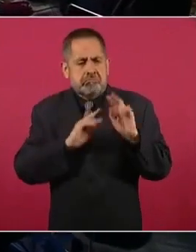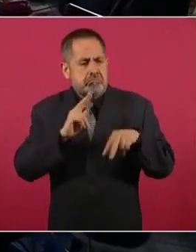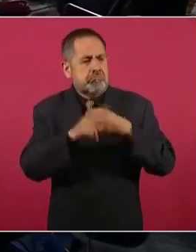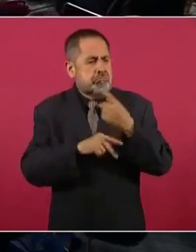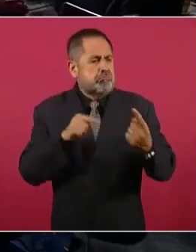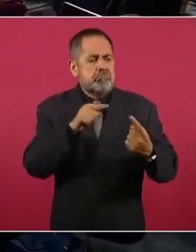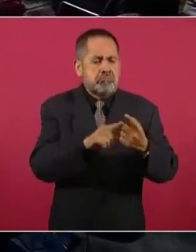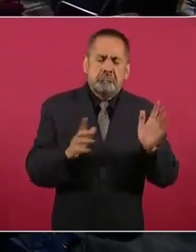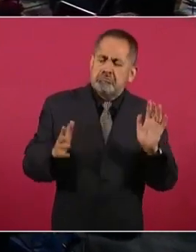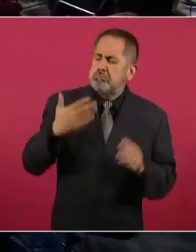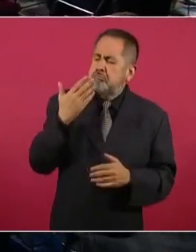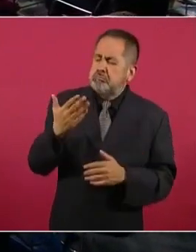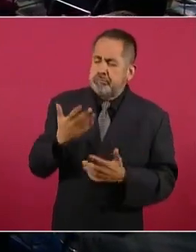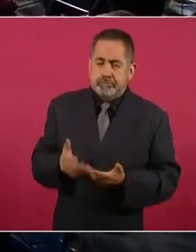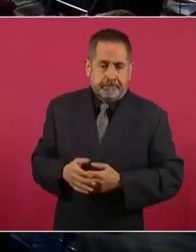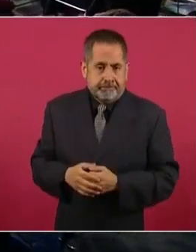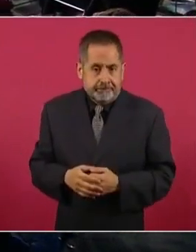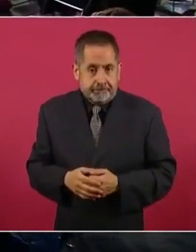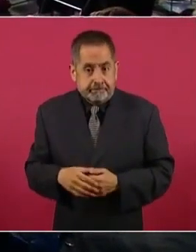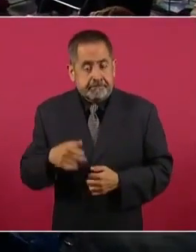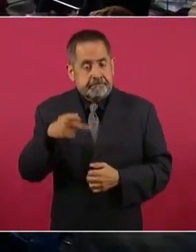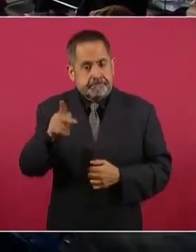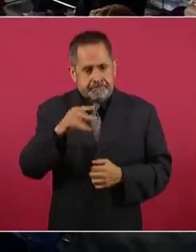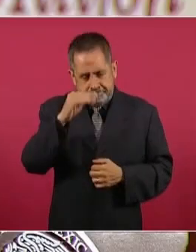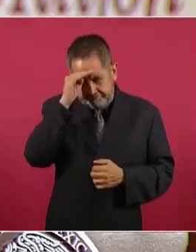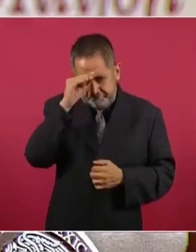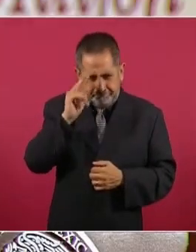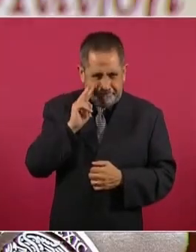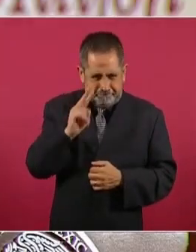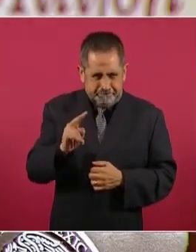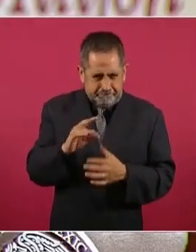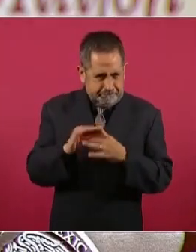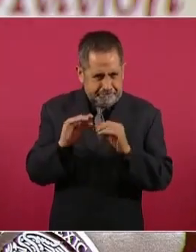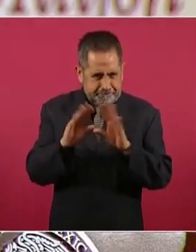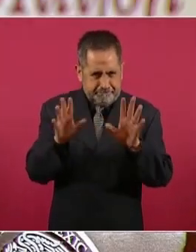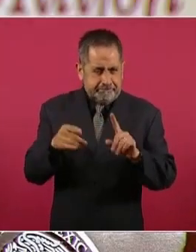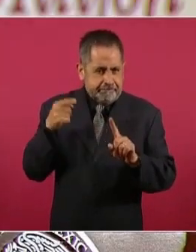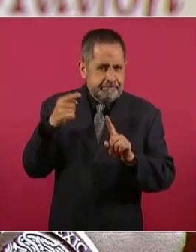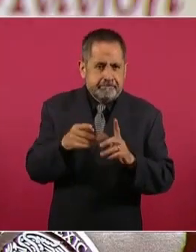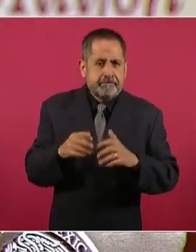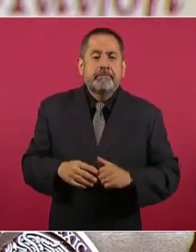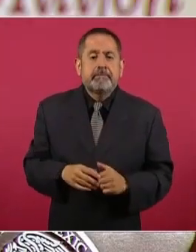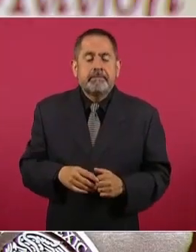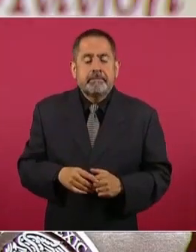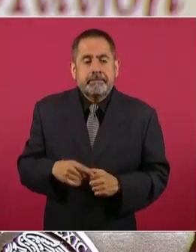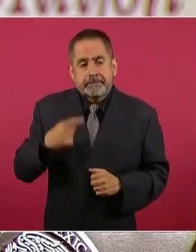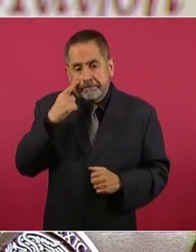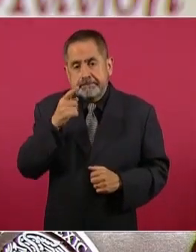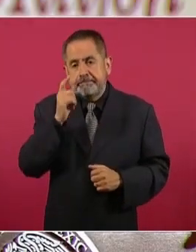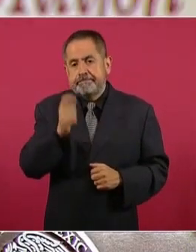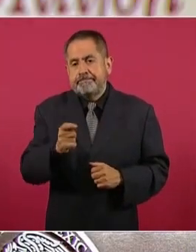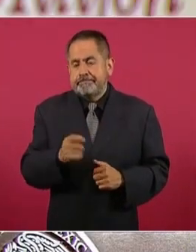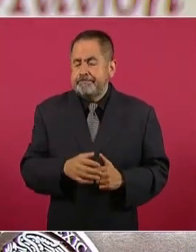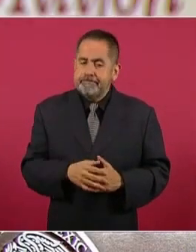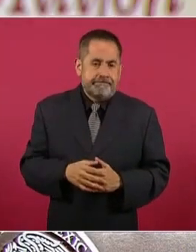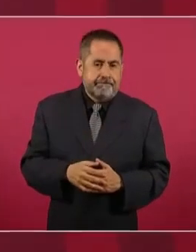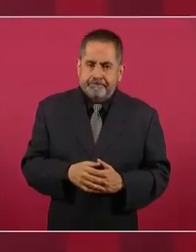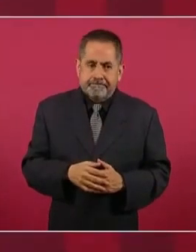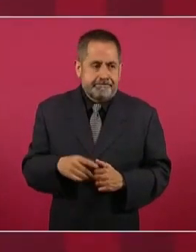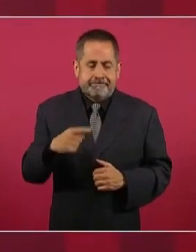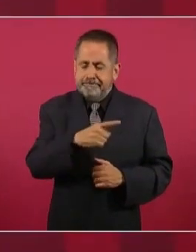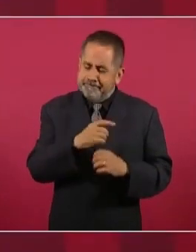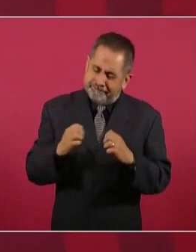una situación así? Pero cuando se analiza esto de manera puntual, se puede ver que en realidad es un gran